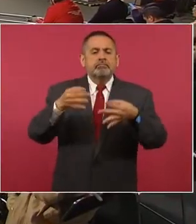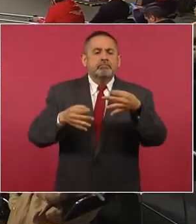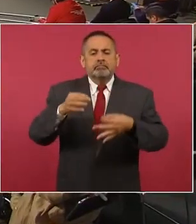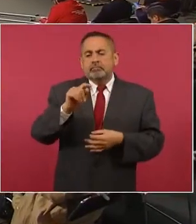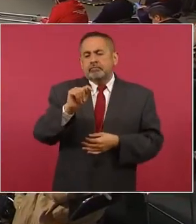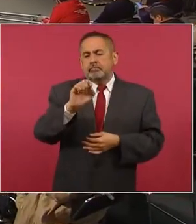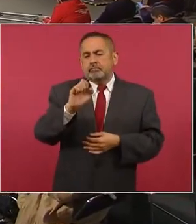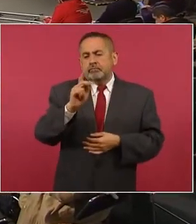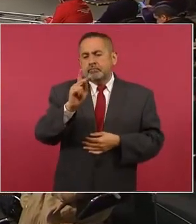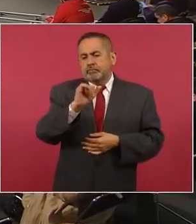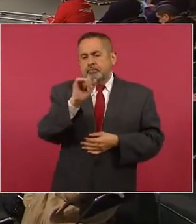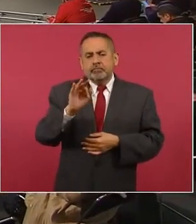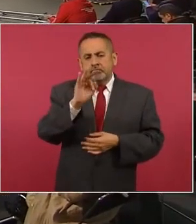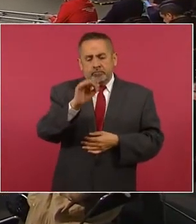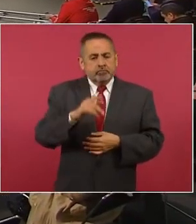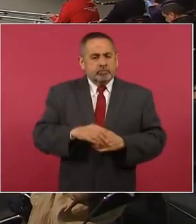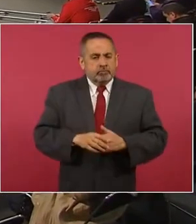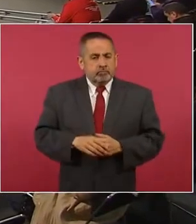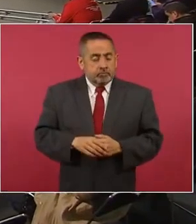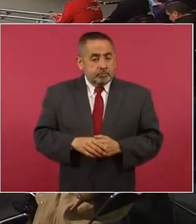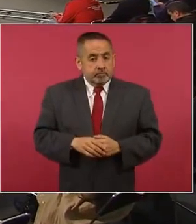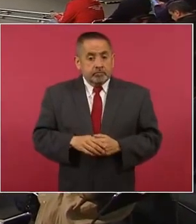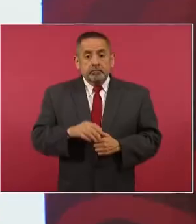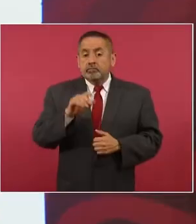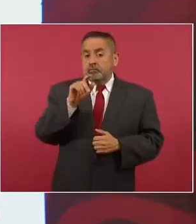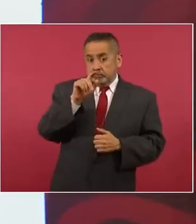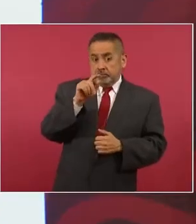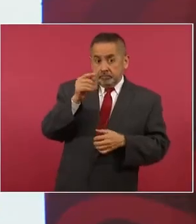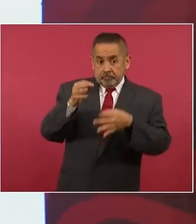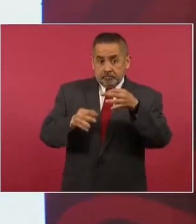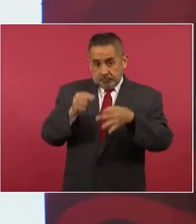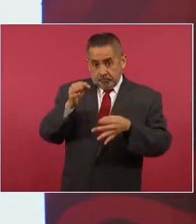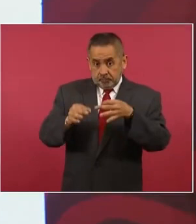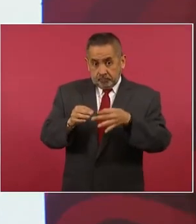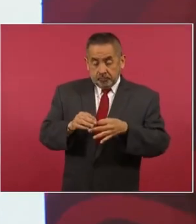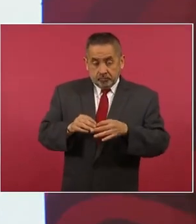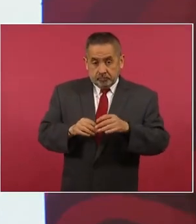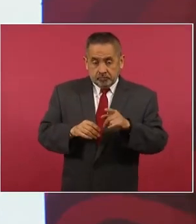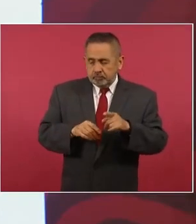Y el tribunal les dice a los del INE,